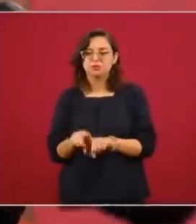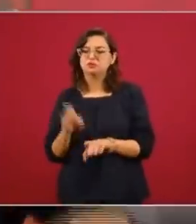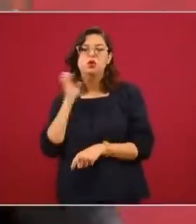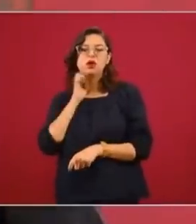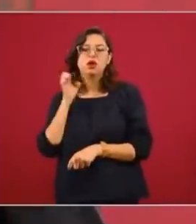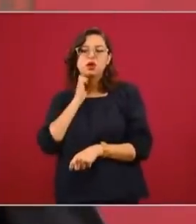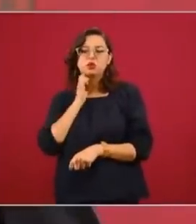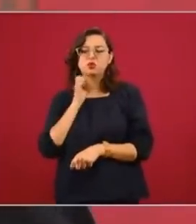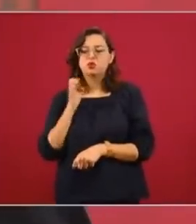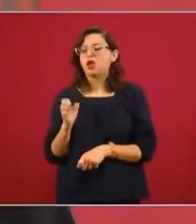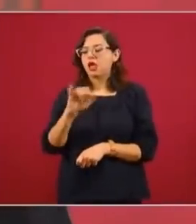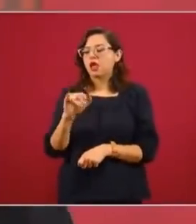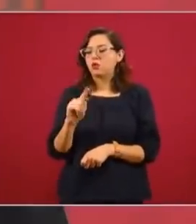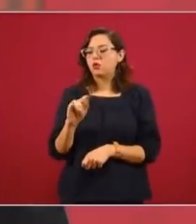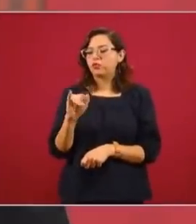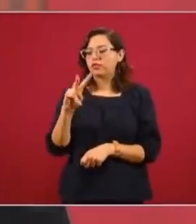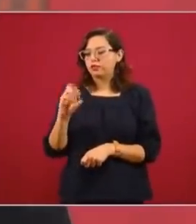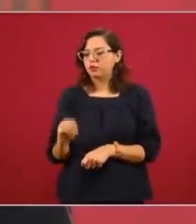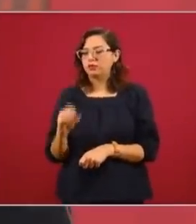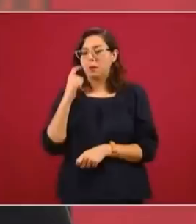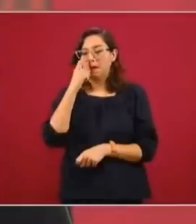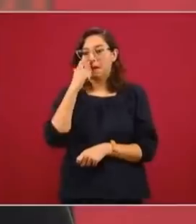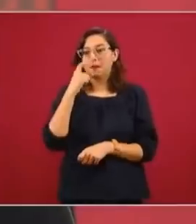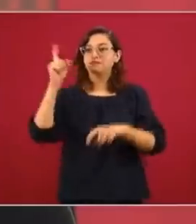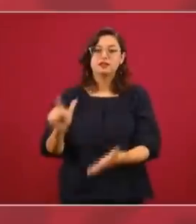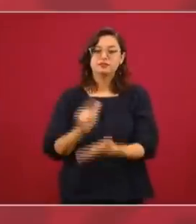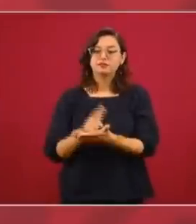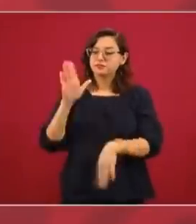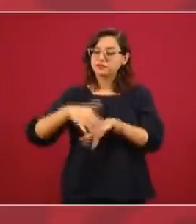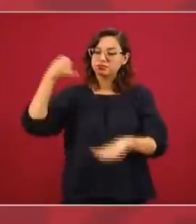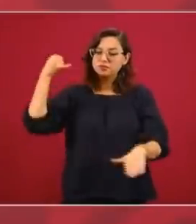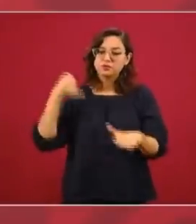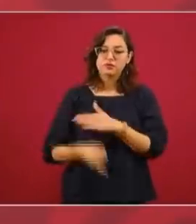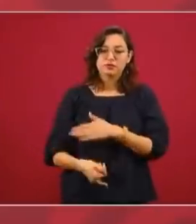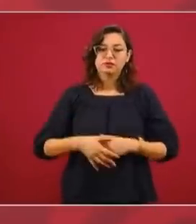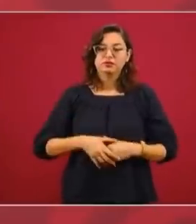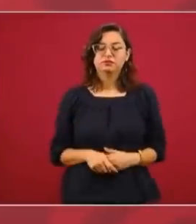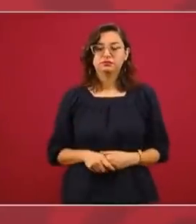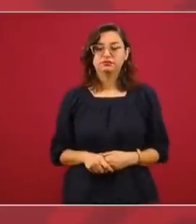Ejecutivo, falta seguir limpiando. Fíjense,